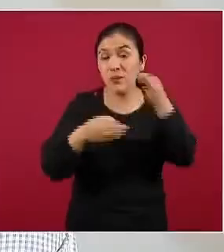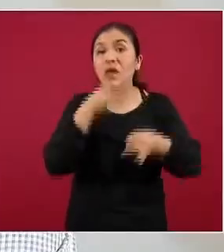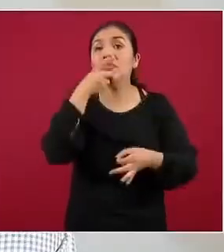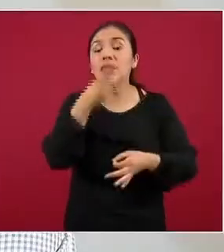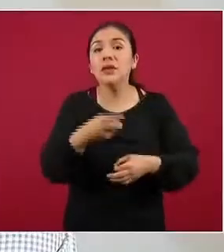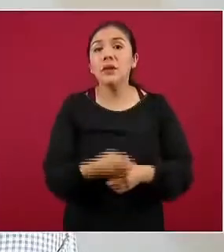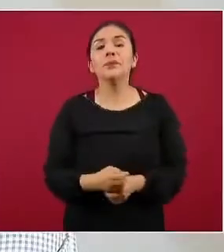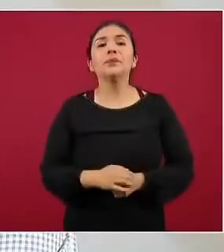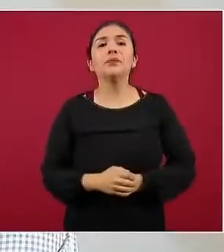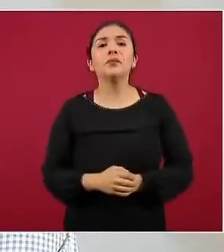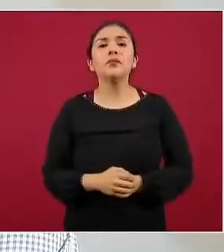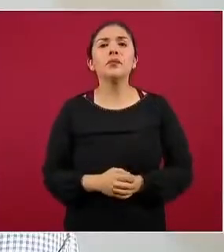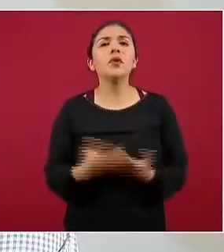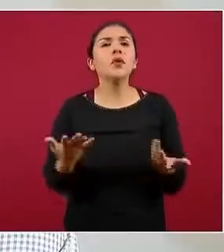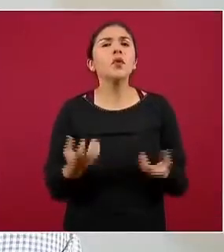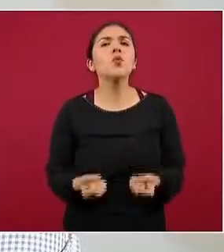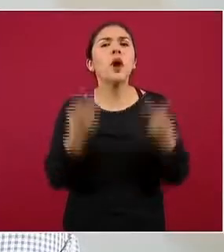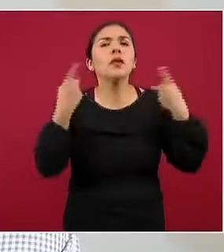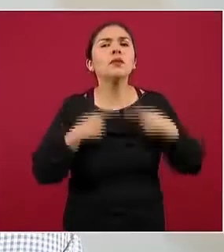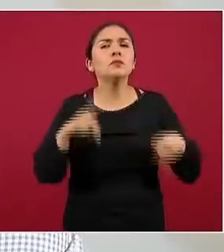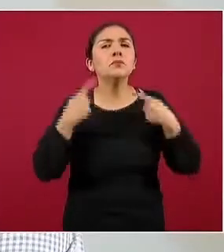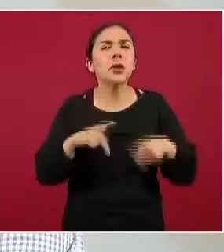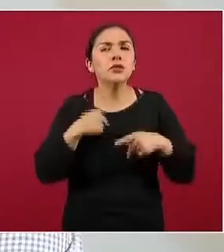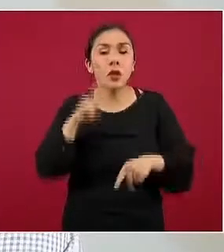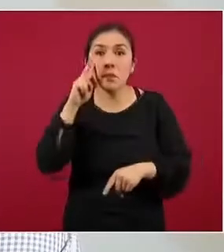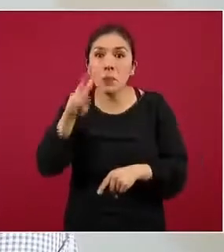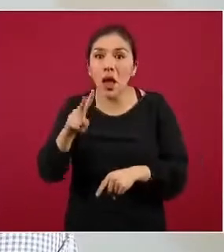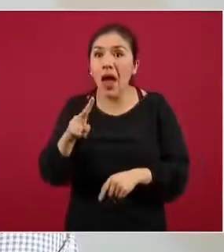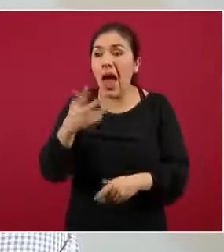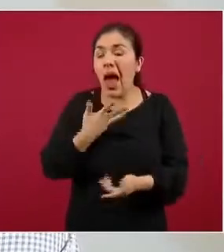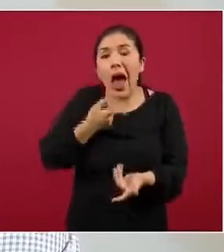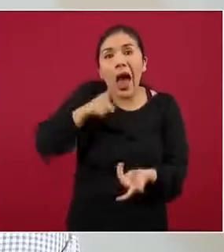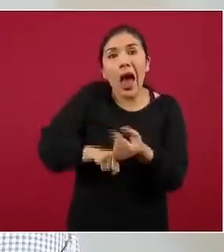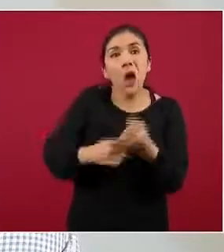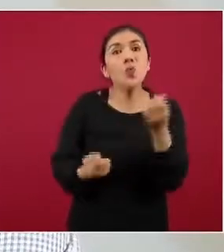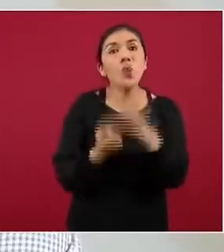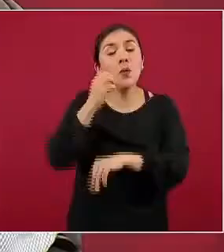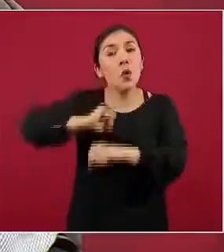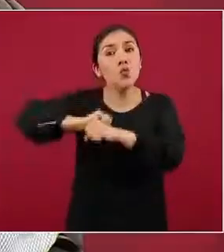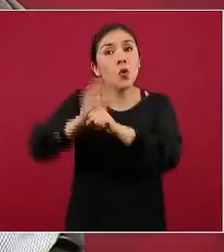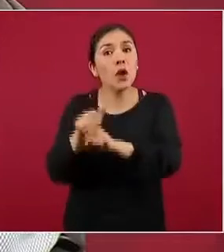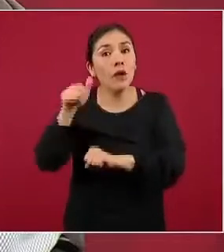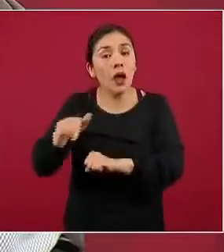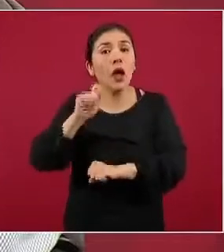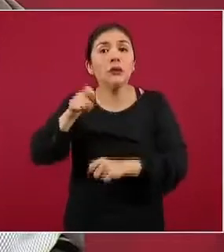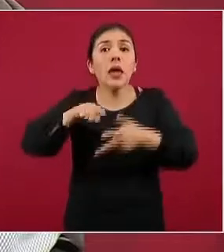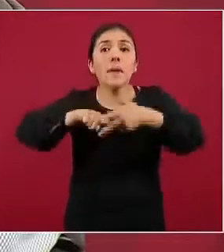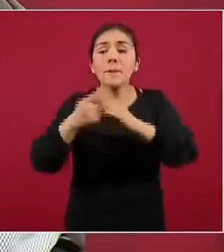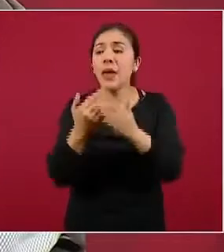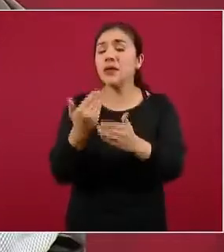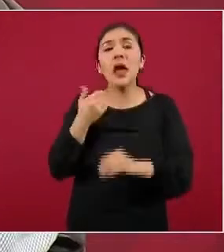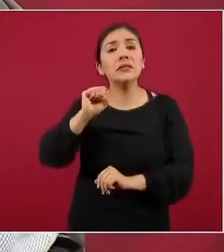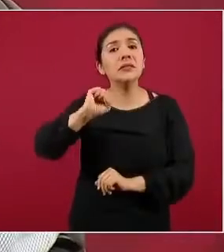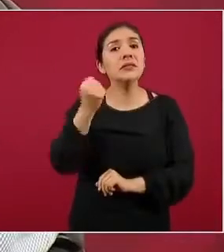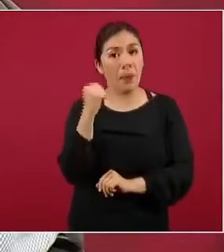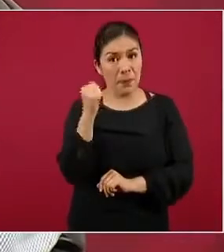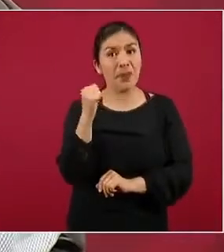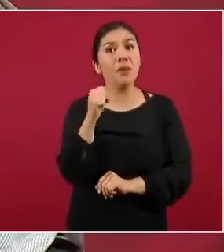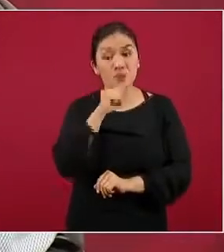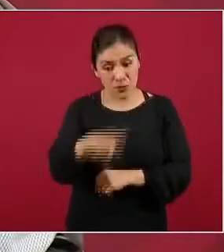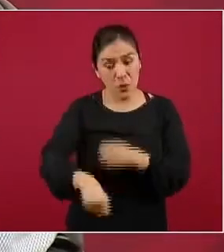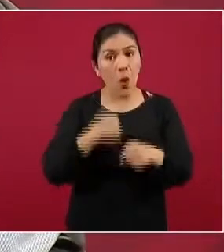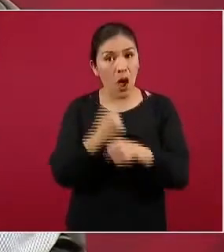los casos que en su momento fueron identificados con esta nueva variante datan inclusive del mes de septiembre de este